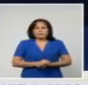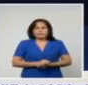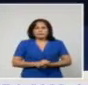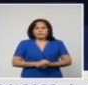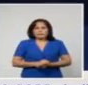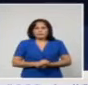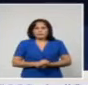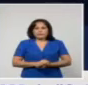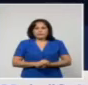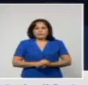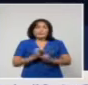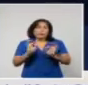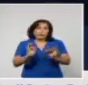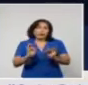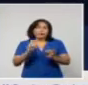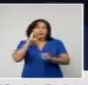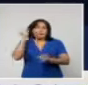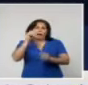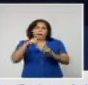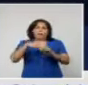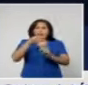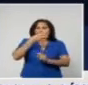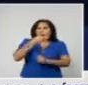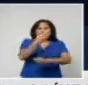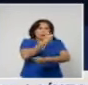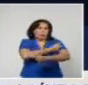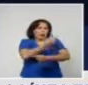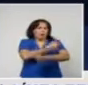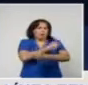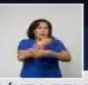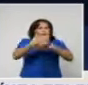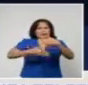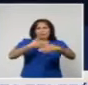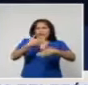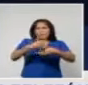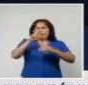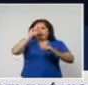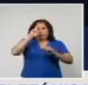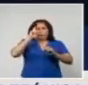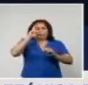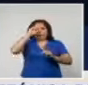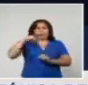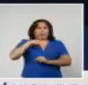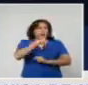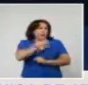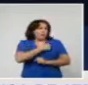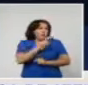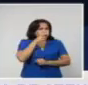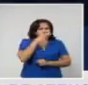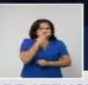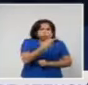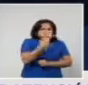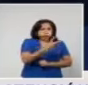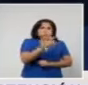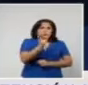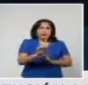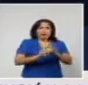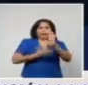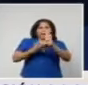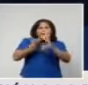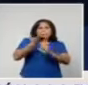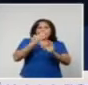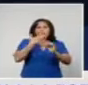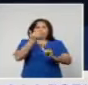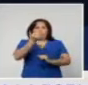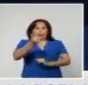como resultado de los tratamientos, de las medidas que se han adoptado con ella para que ya en estos